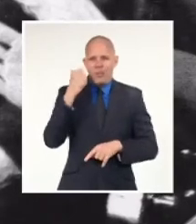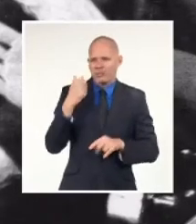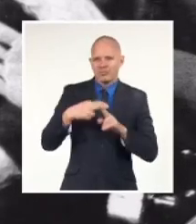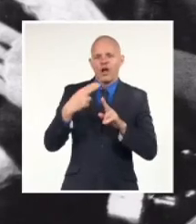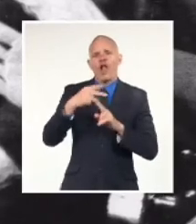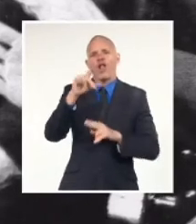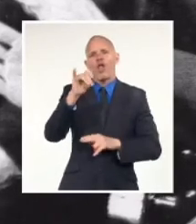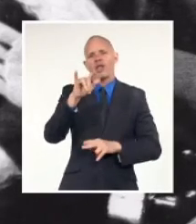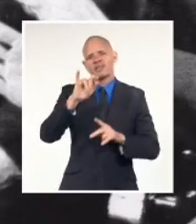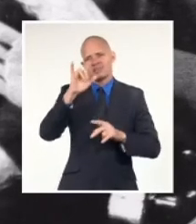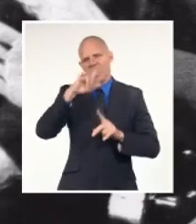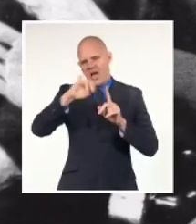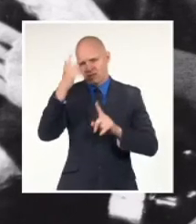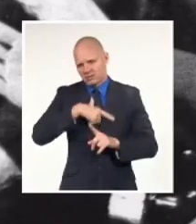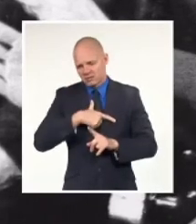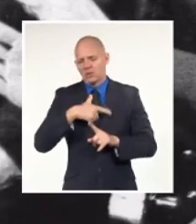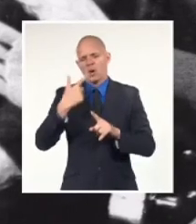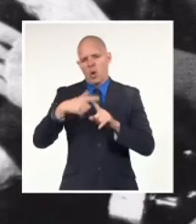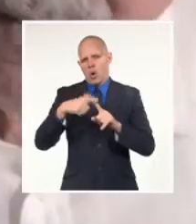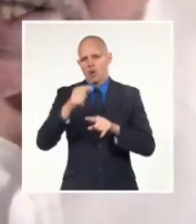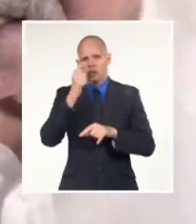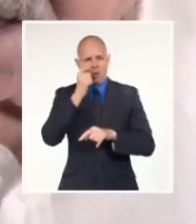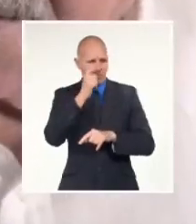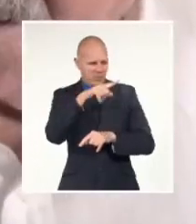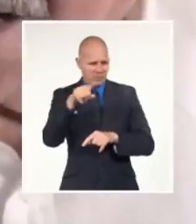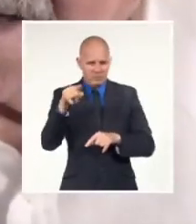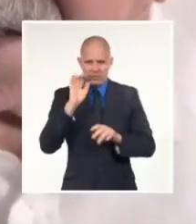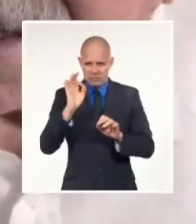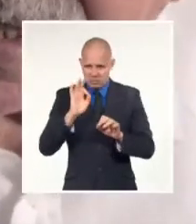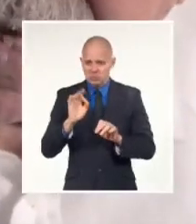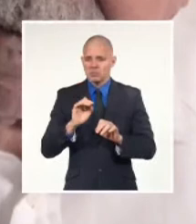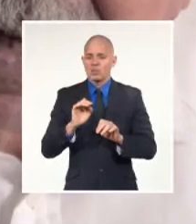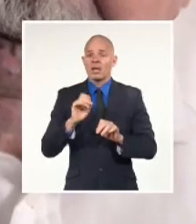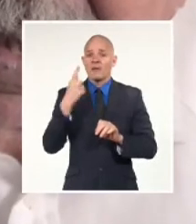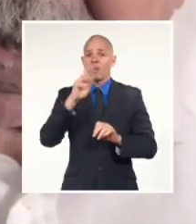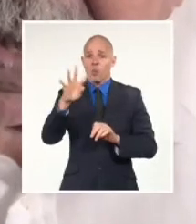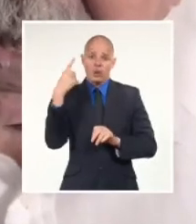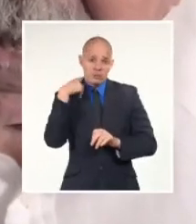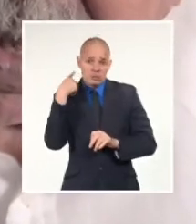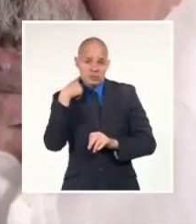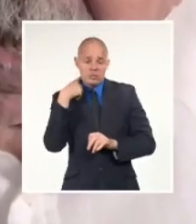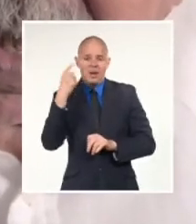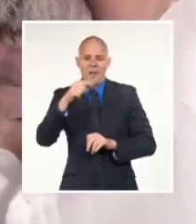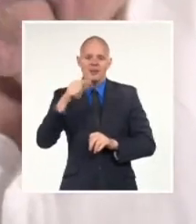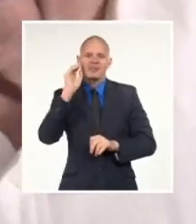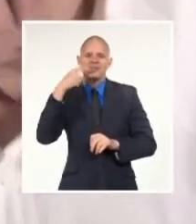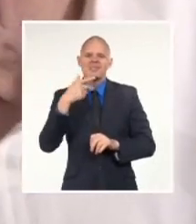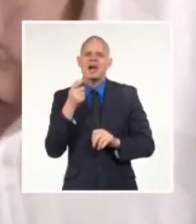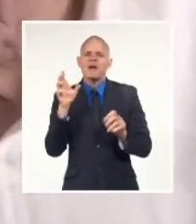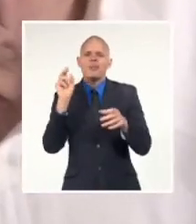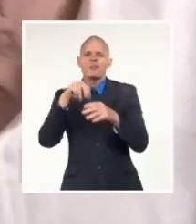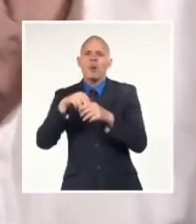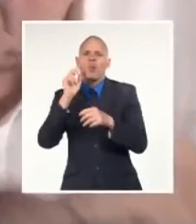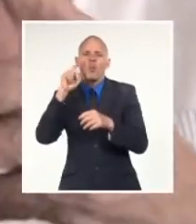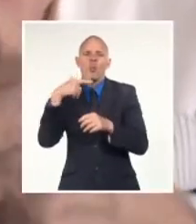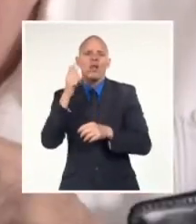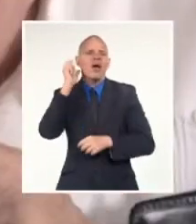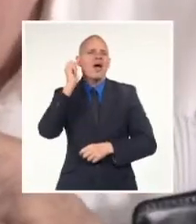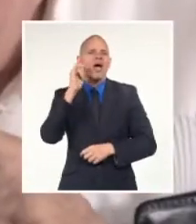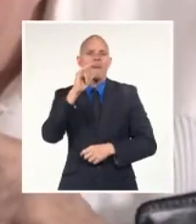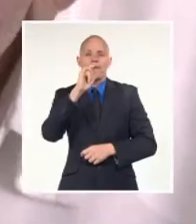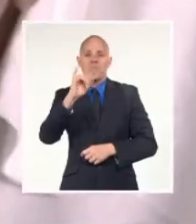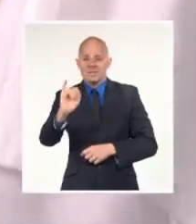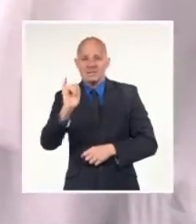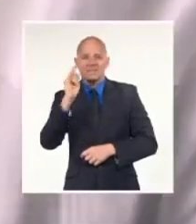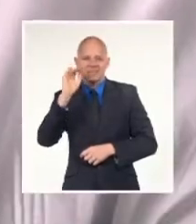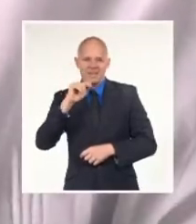a Irving, a Andresito y a mí, nos visitaban los agentes del FBI, que si pedíamos perdón salíamos al